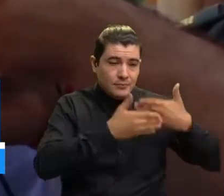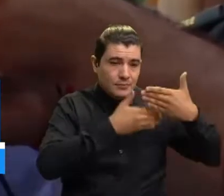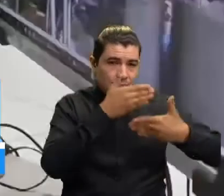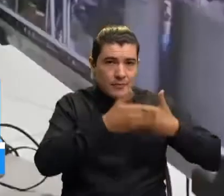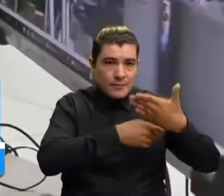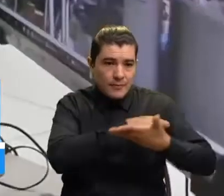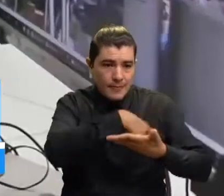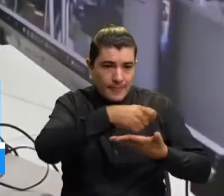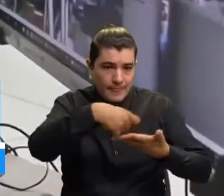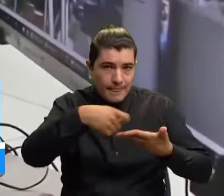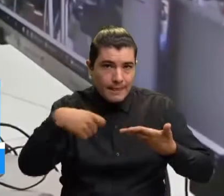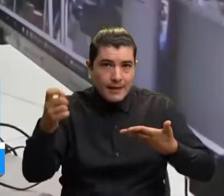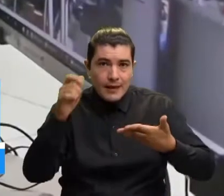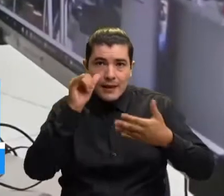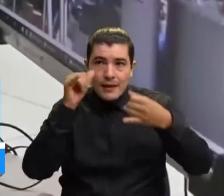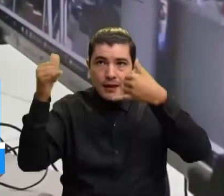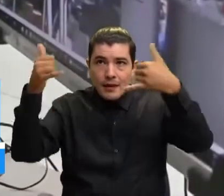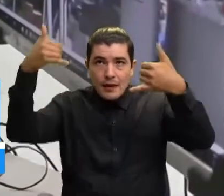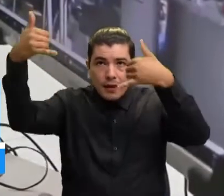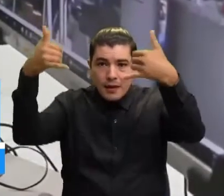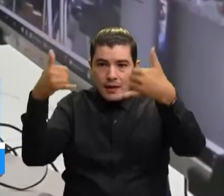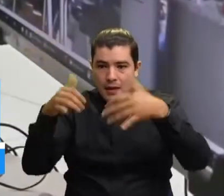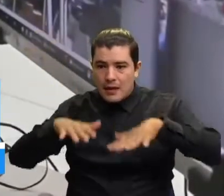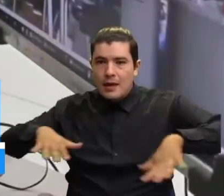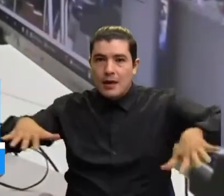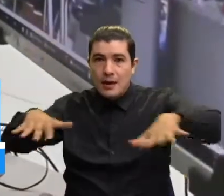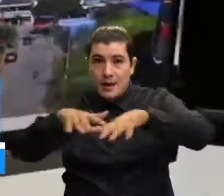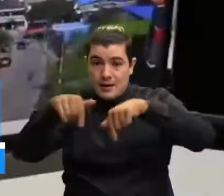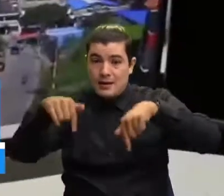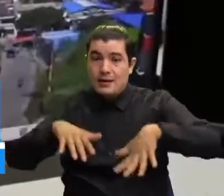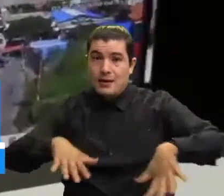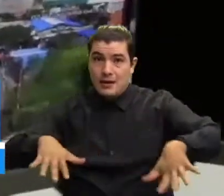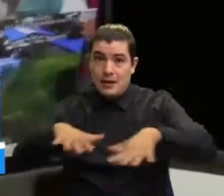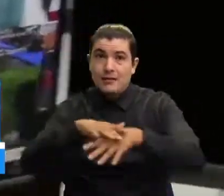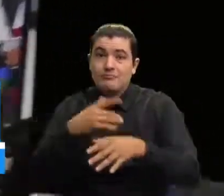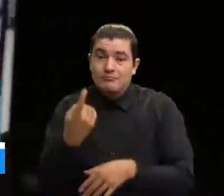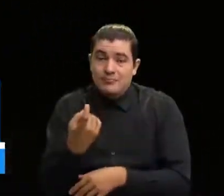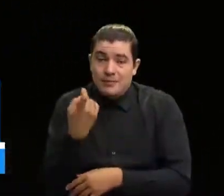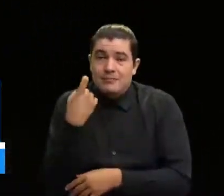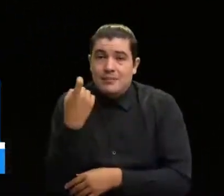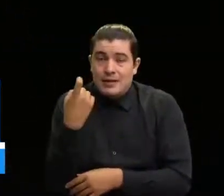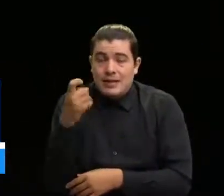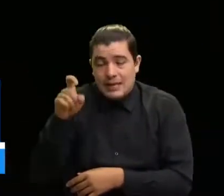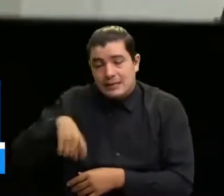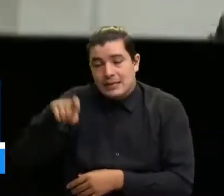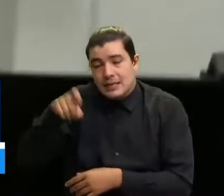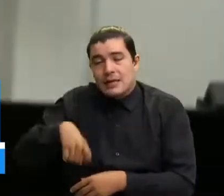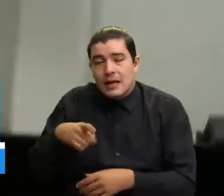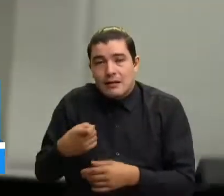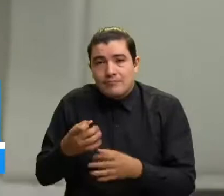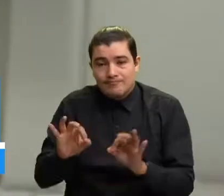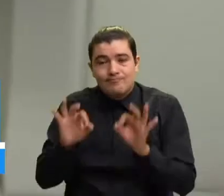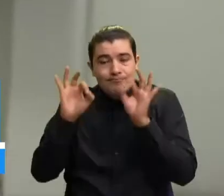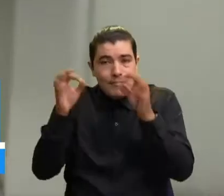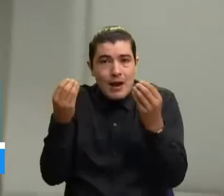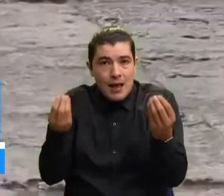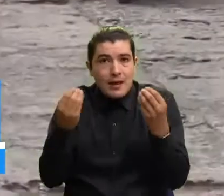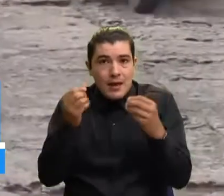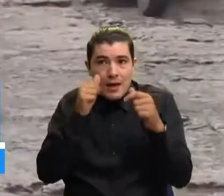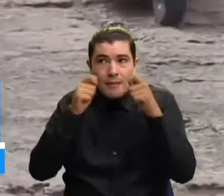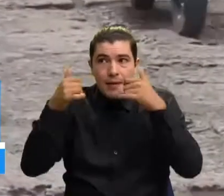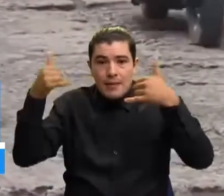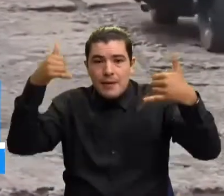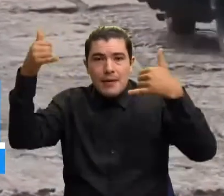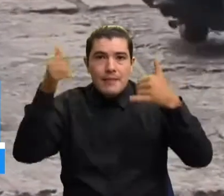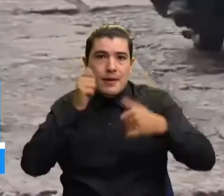de las cámaras de seguridad que tanta falta nos hacen para hacer un óptimo uso del escaso recurso humano que